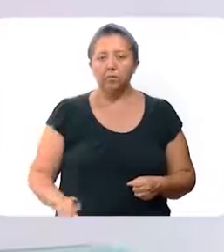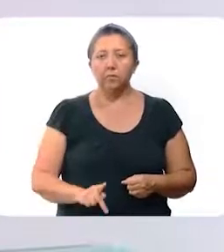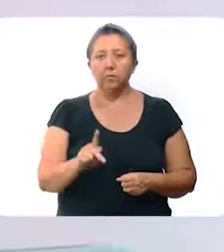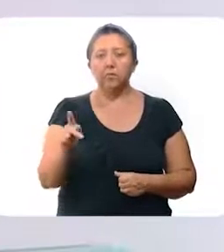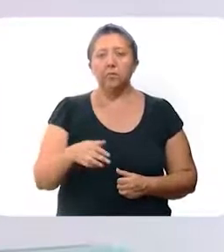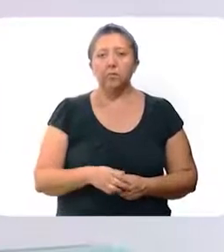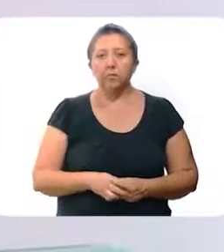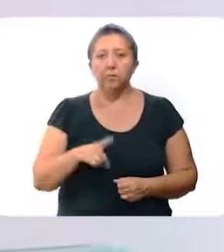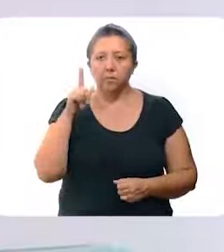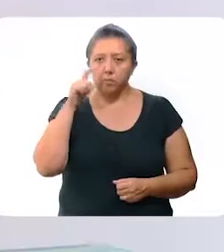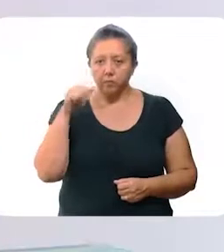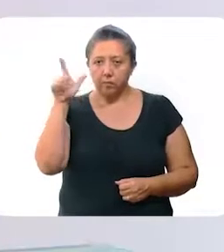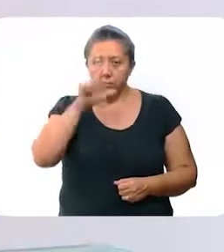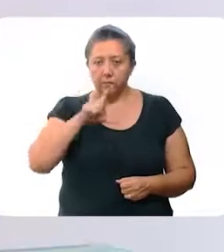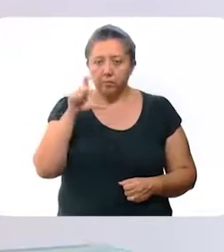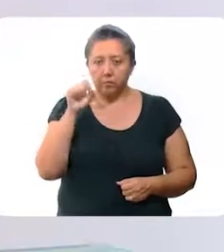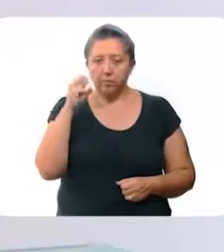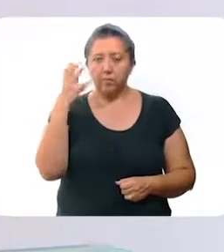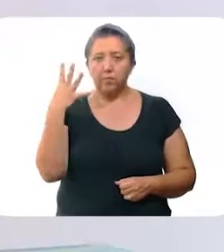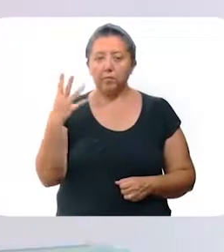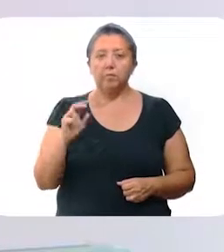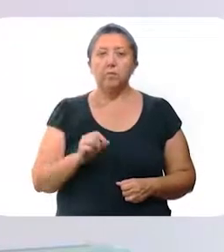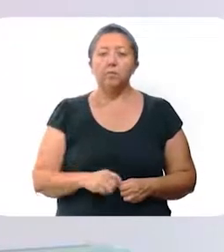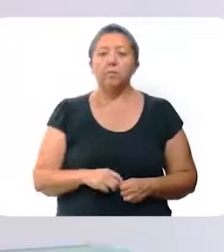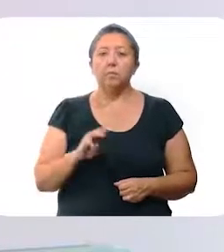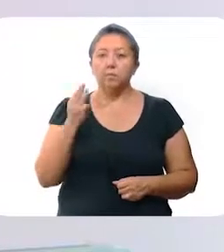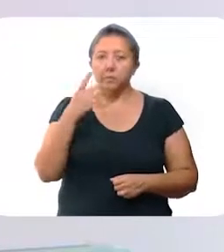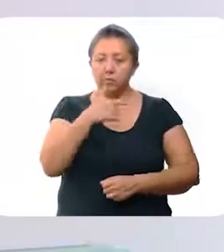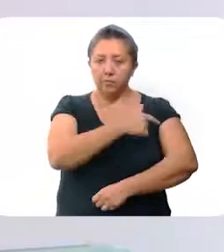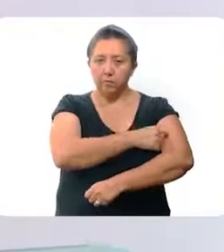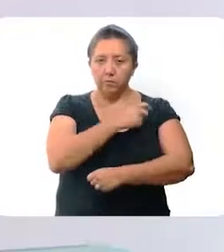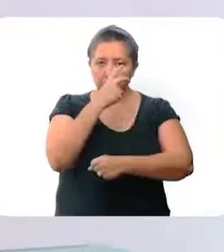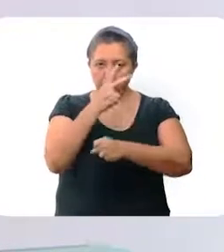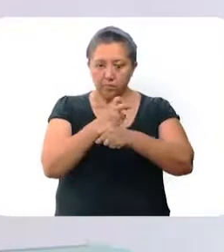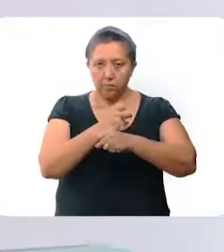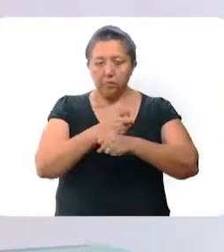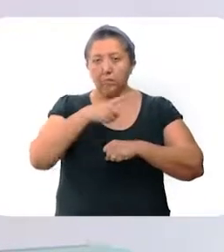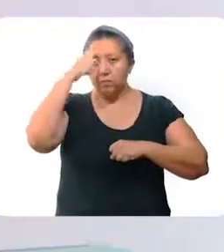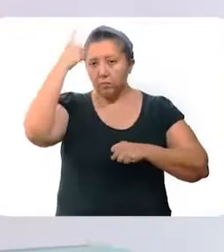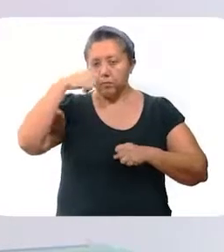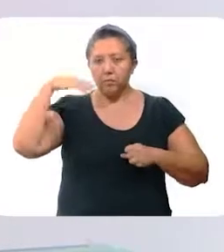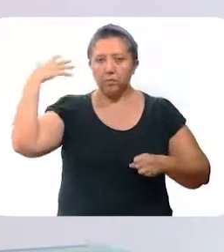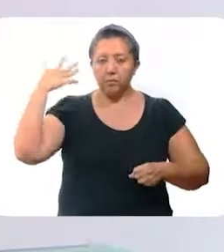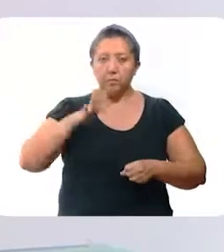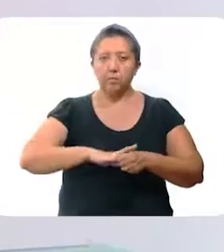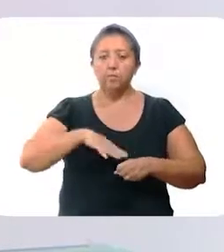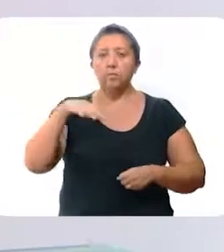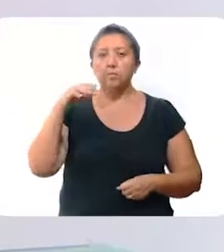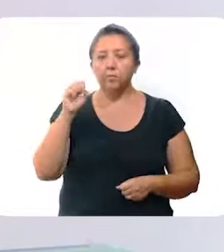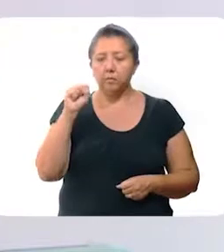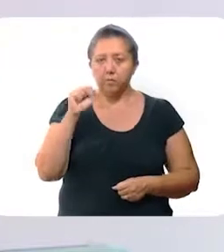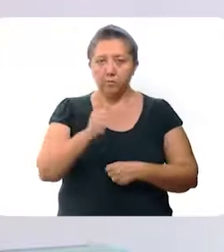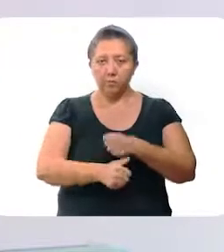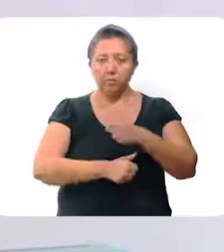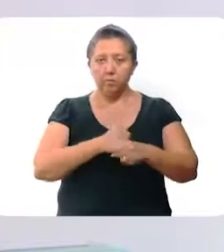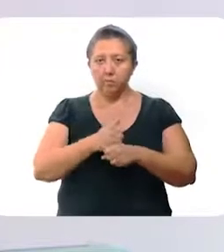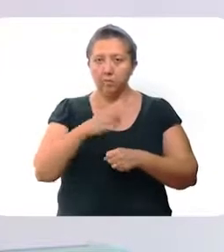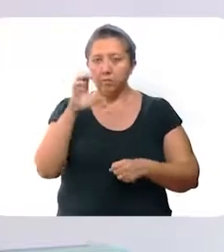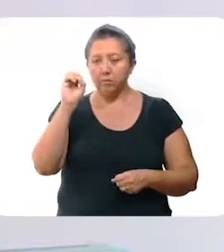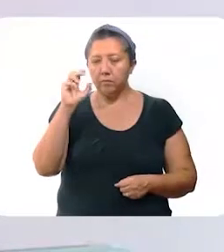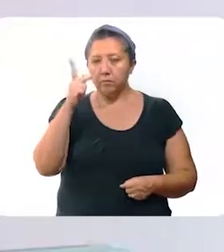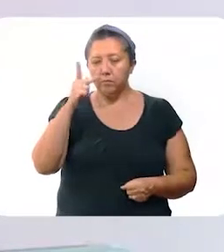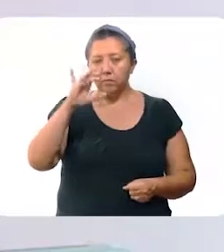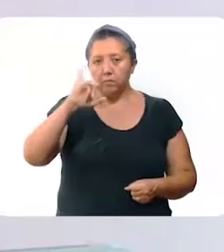municipios. Mañana, lunes 24 de mayo, iniciará la aplicación de la segunda dosis para adultos mayores de más de 60 años en